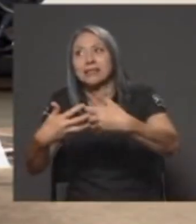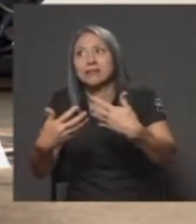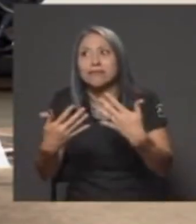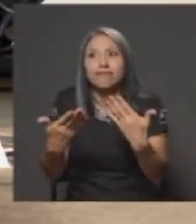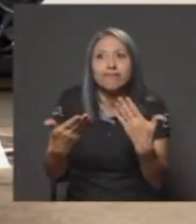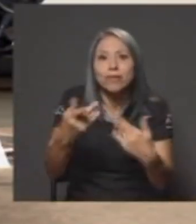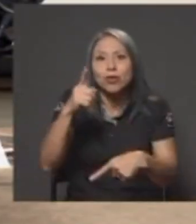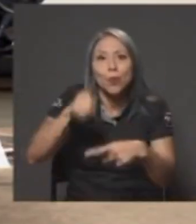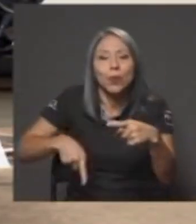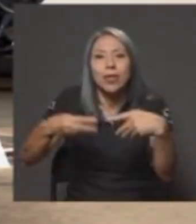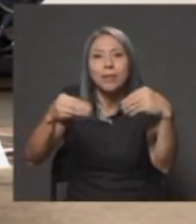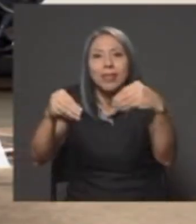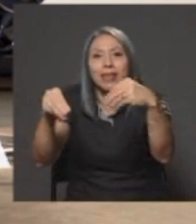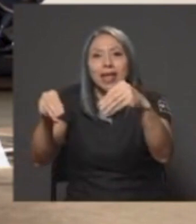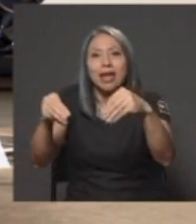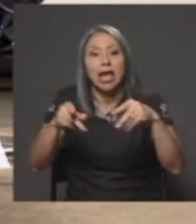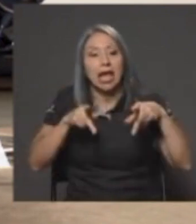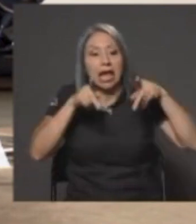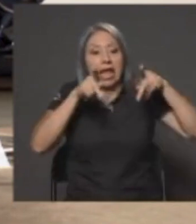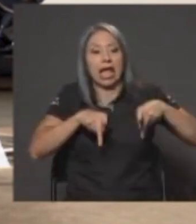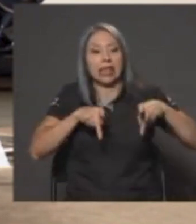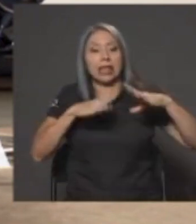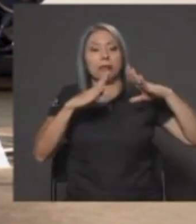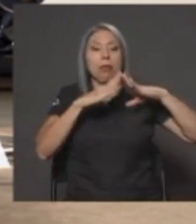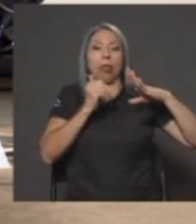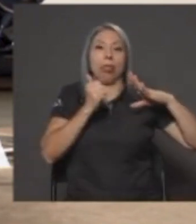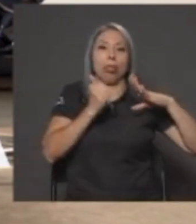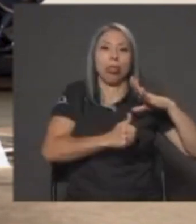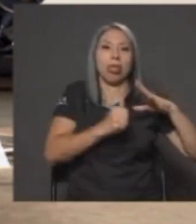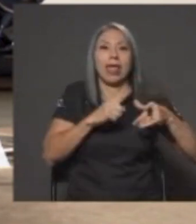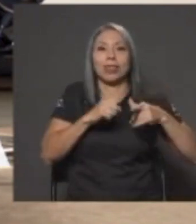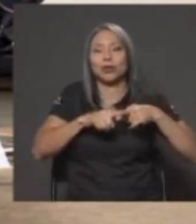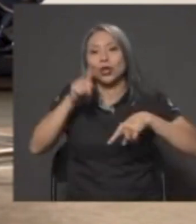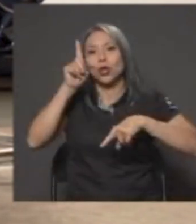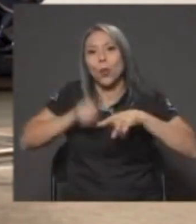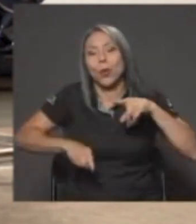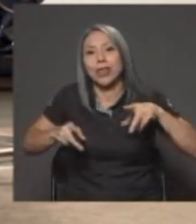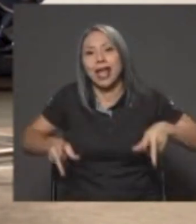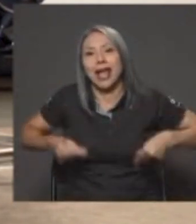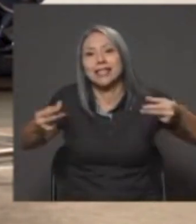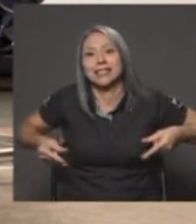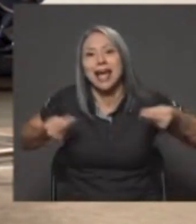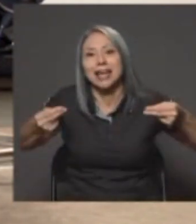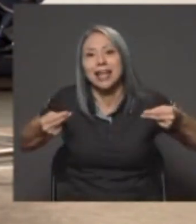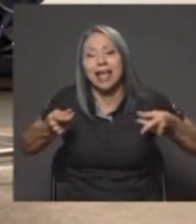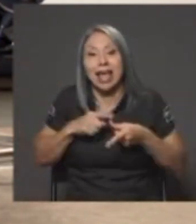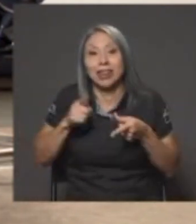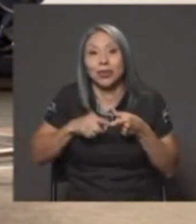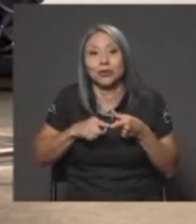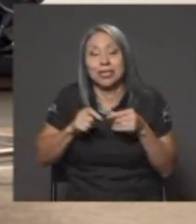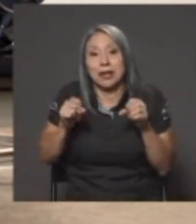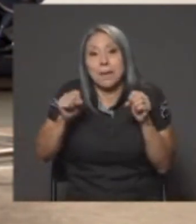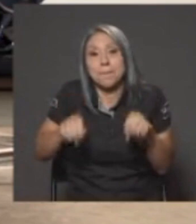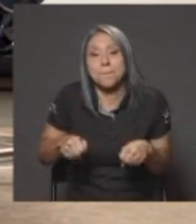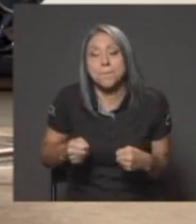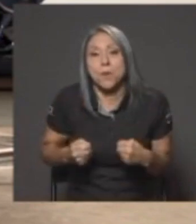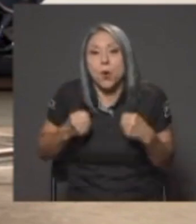estaba en sus hogares, no podían gastar, y entonces ese poder de compra que se